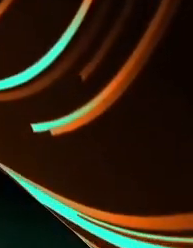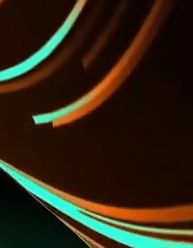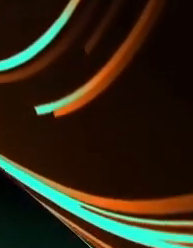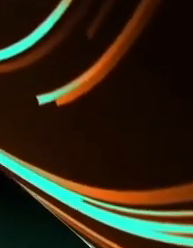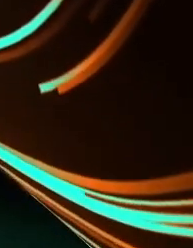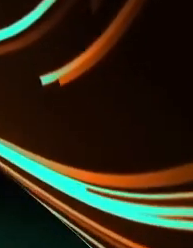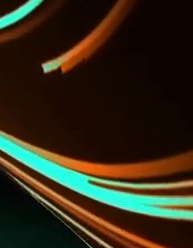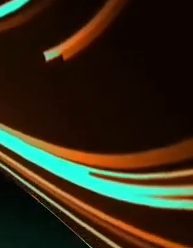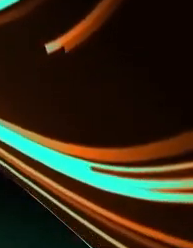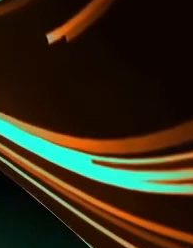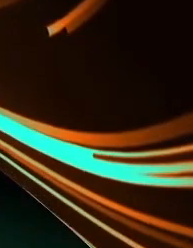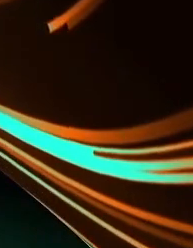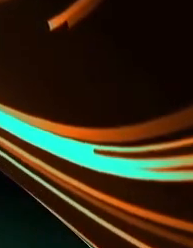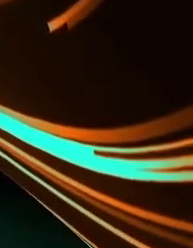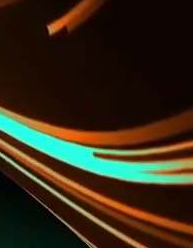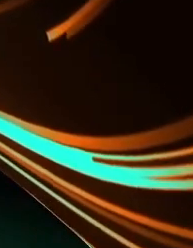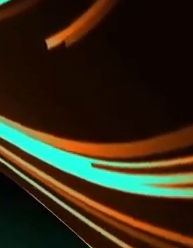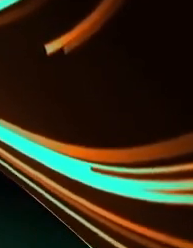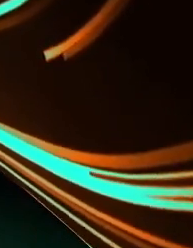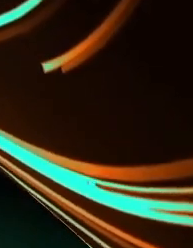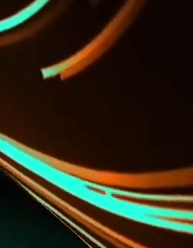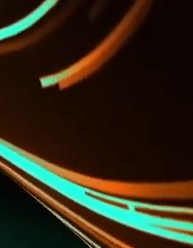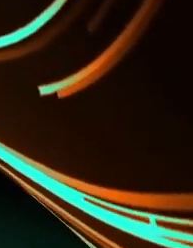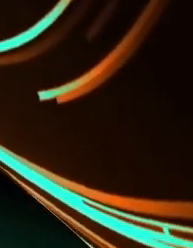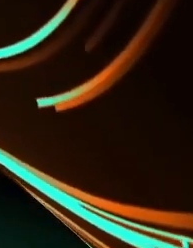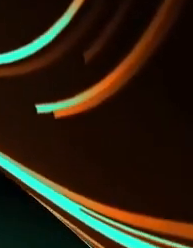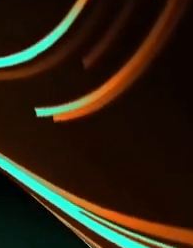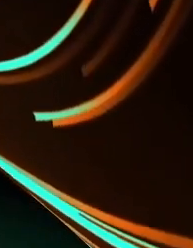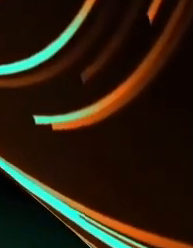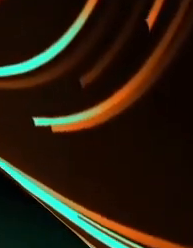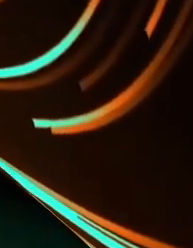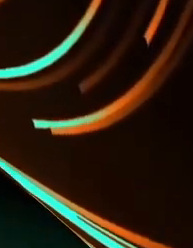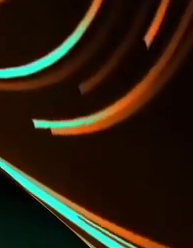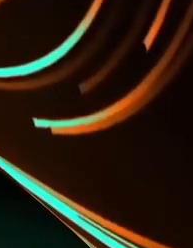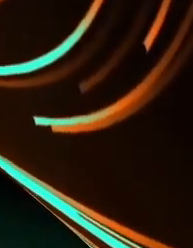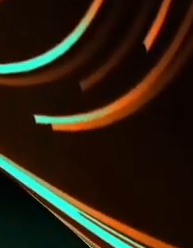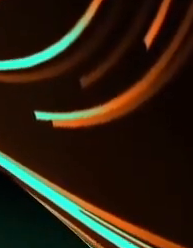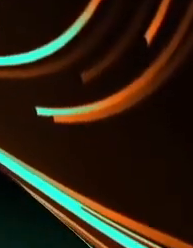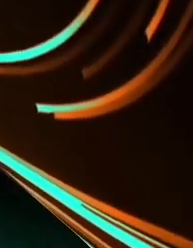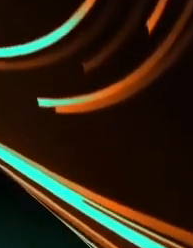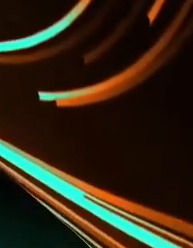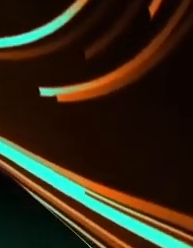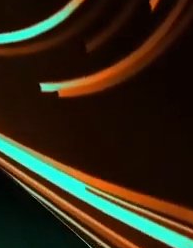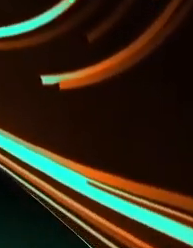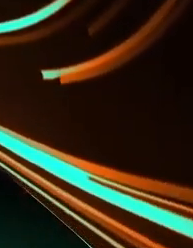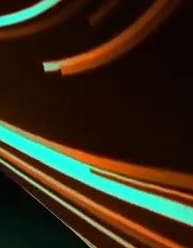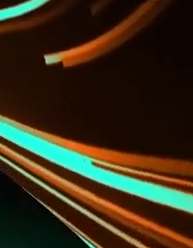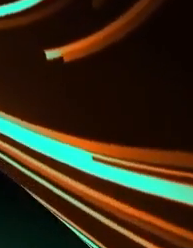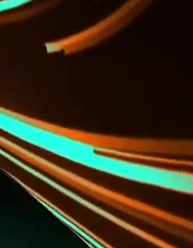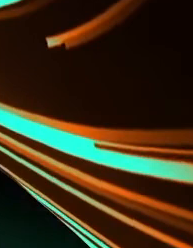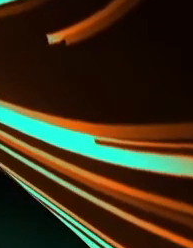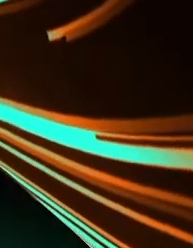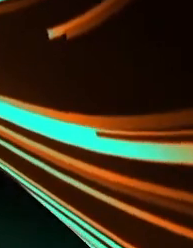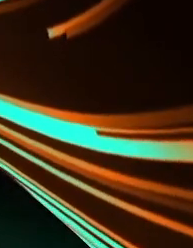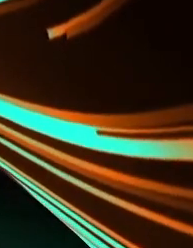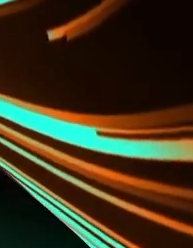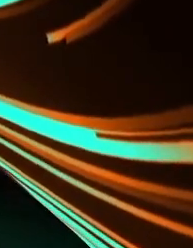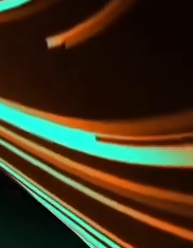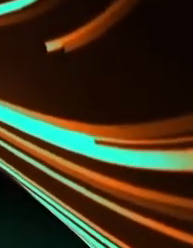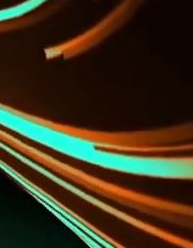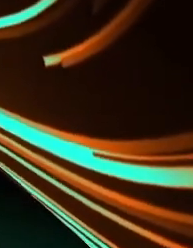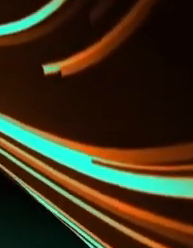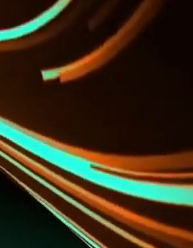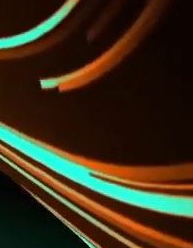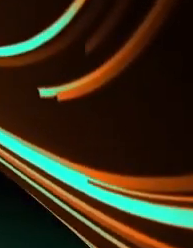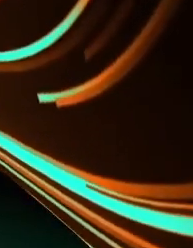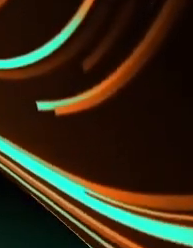mar. Lo que se hace son estudios de dilución de esta salmuera basados en normativas australianas o españolas, en